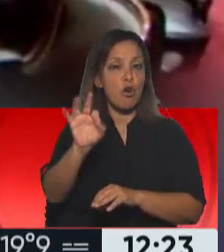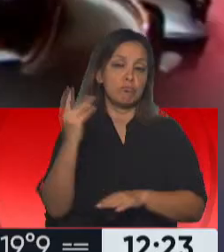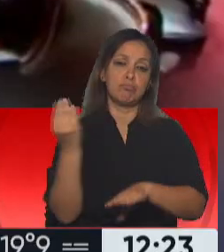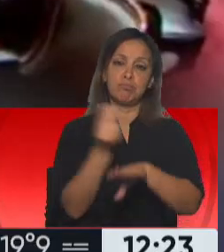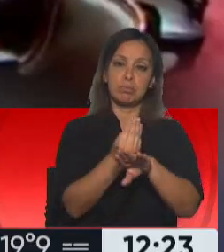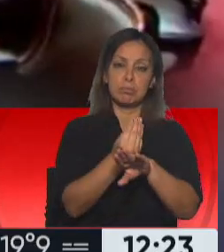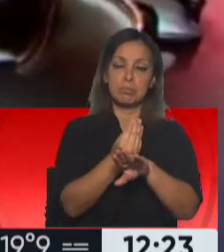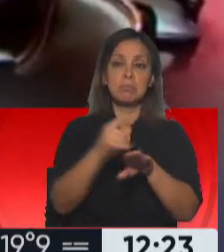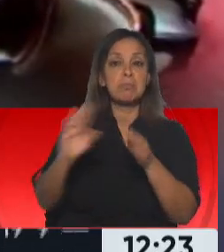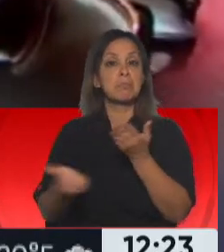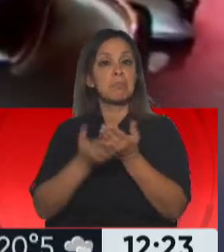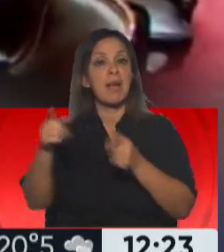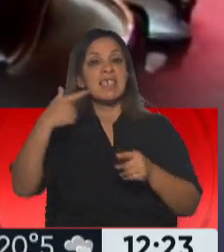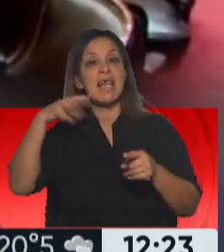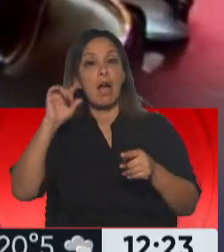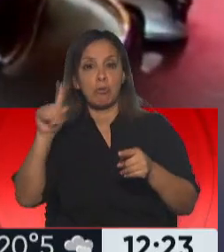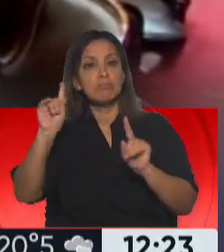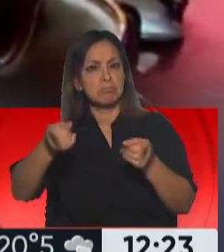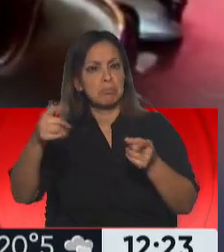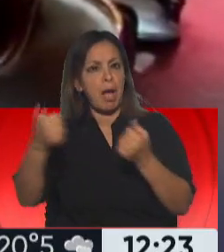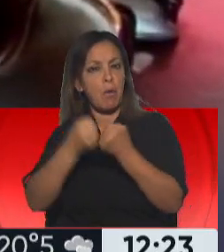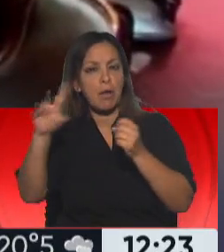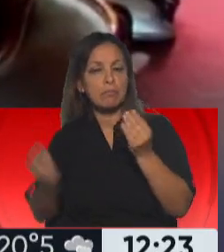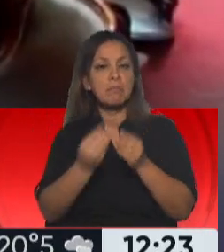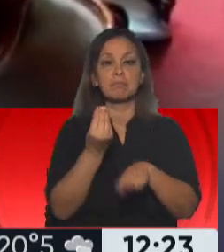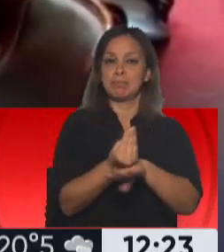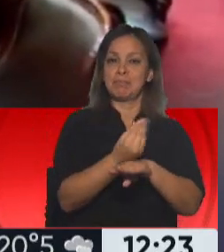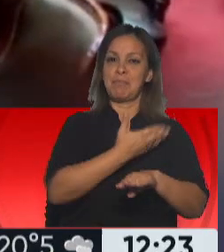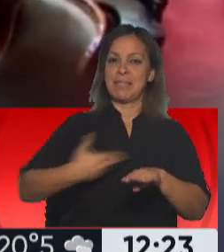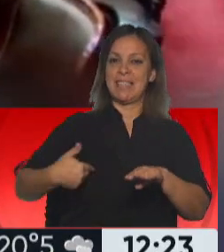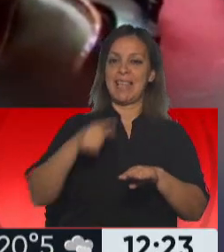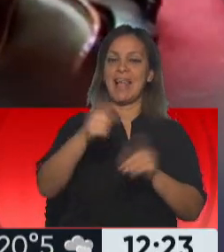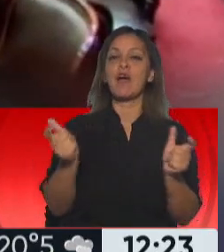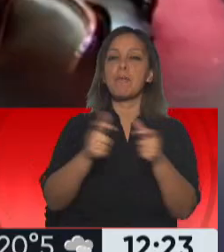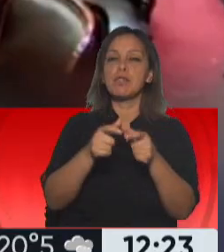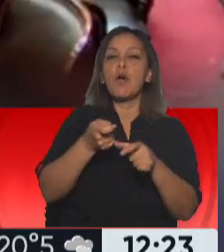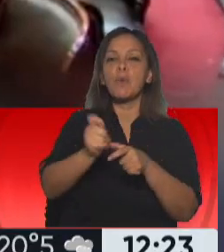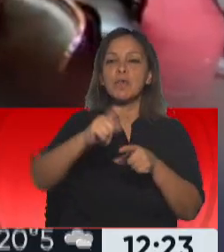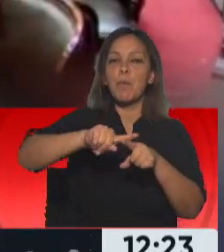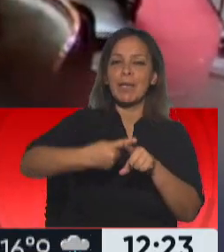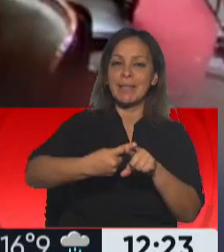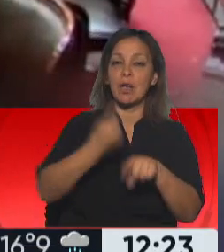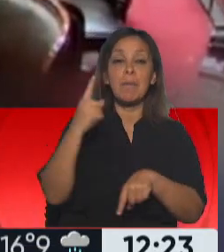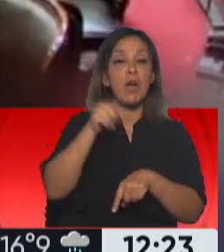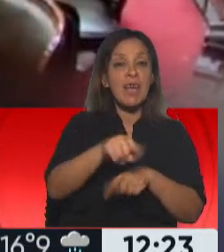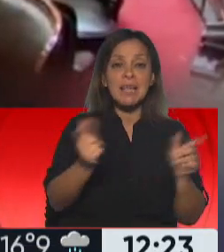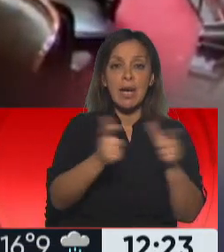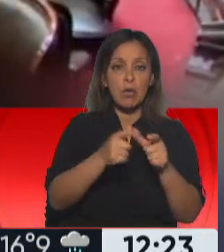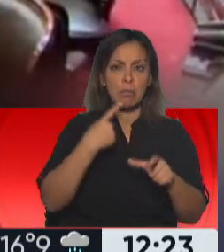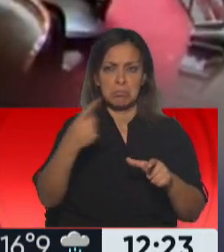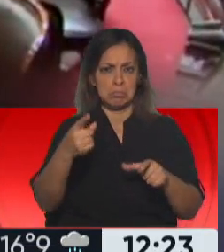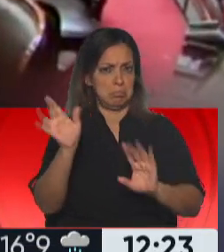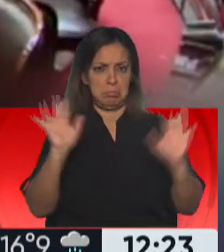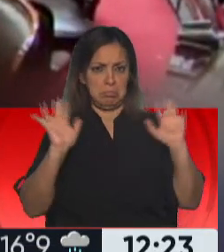Oscar Sago, la consagró presidenta de la Comisión de Juicio Político, pero esa reunión fue desconocida por el presidente